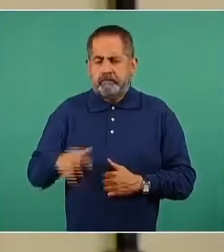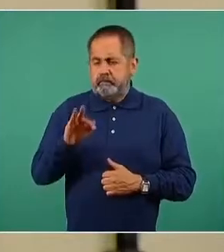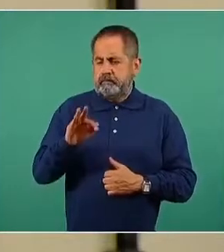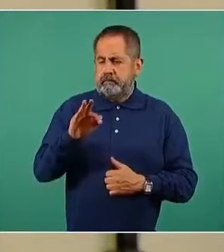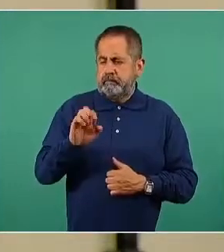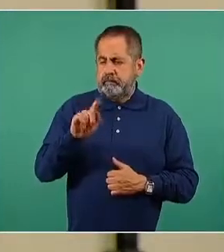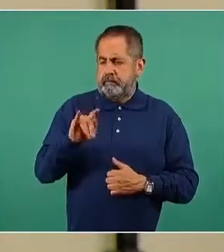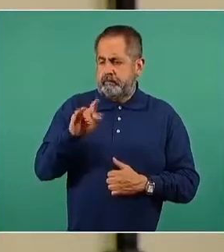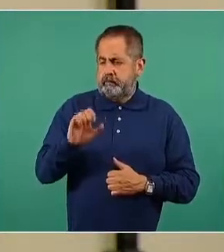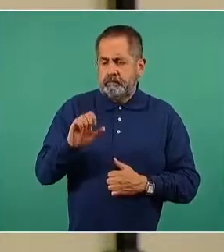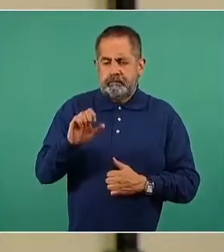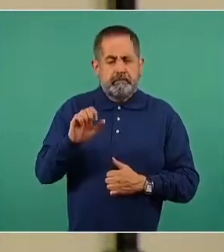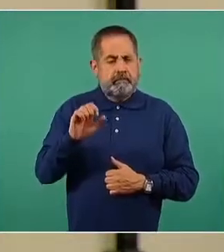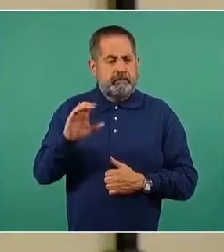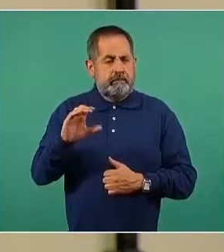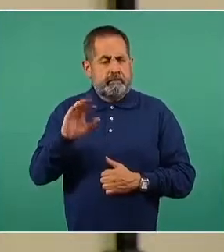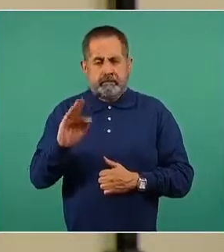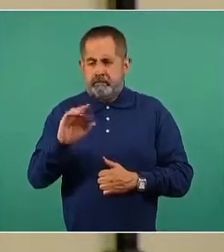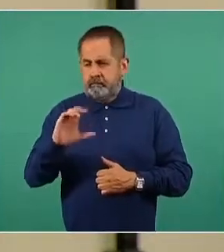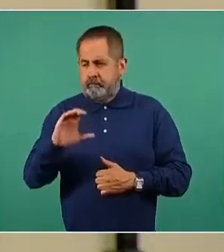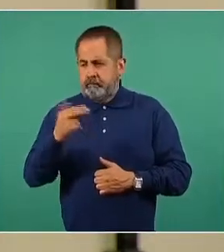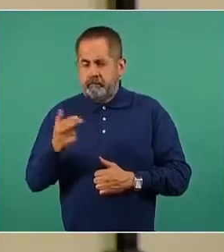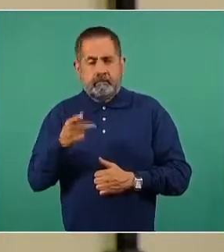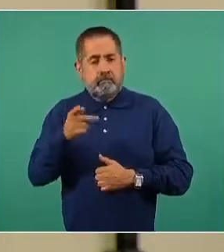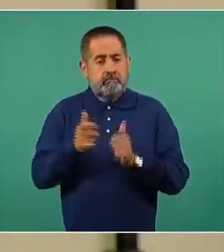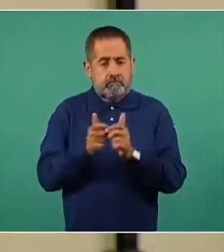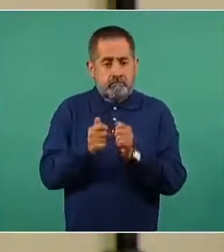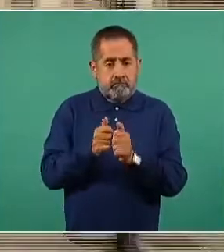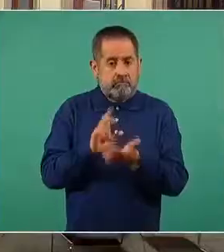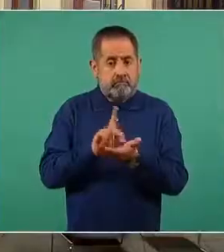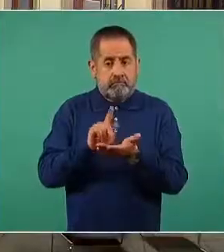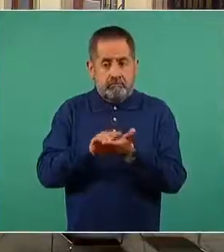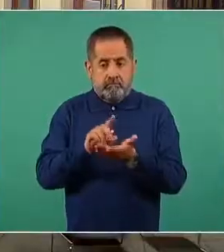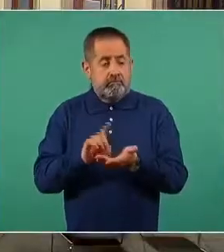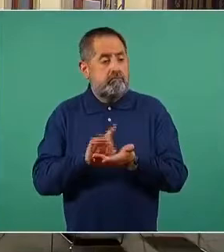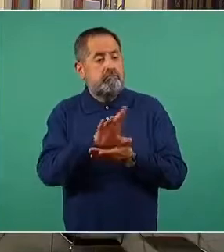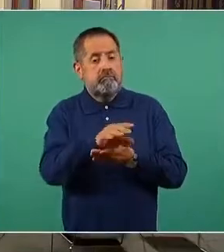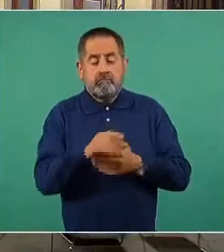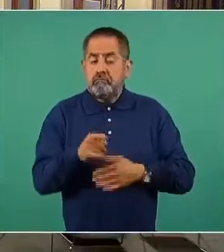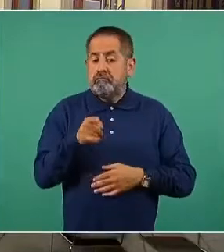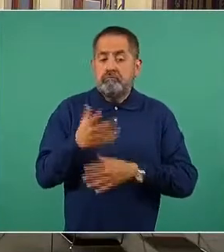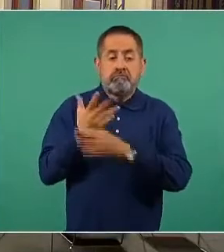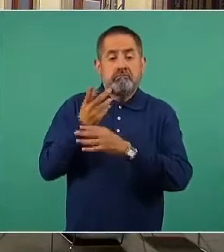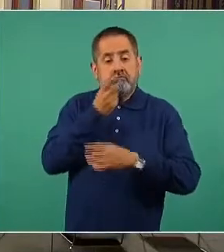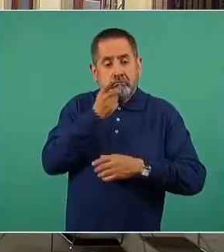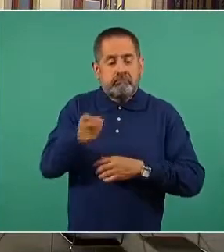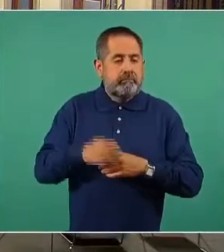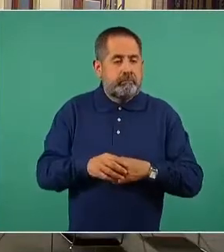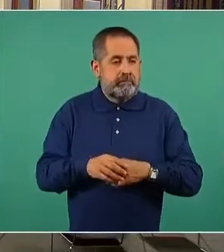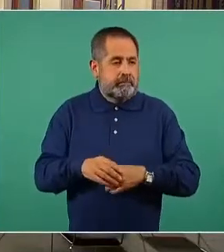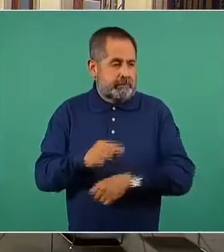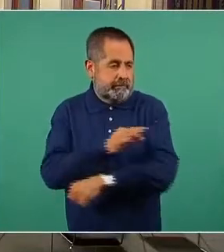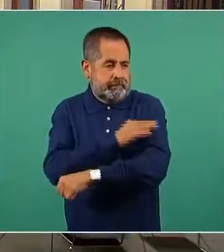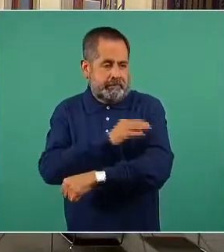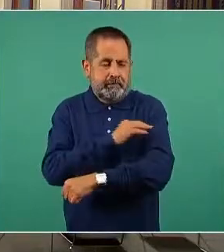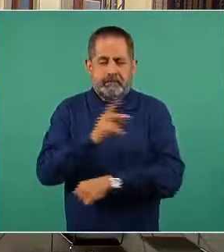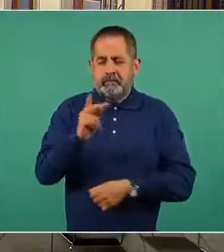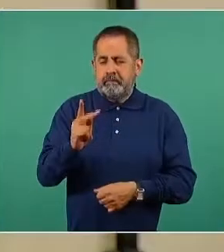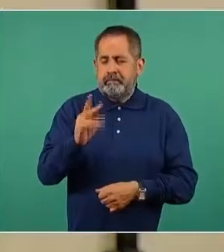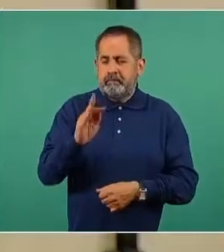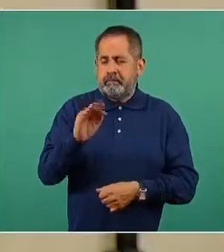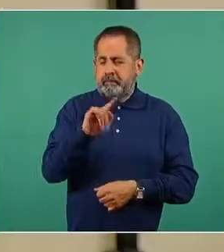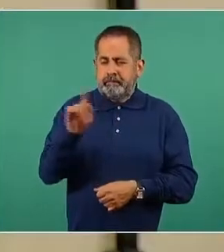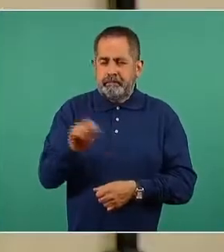Felipe Calderón compartió en un tuit que se estaban dosificando las dosis de la vacuna Pfizer. ¿Qué